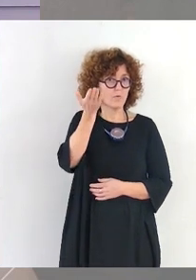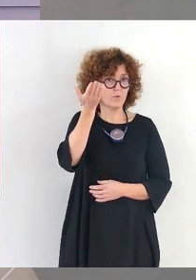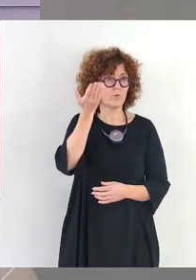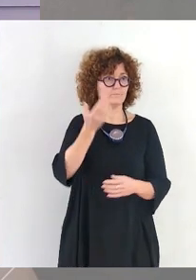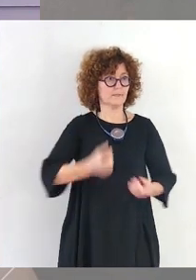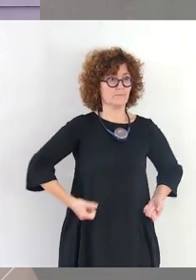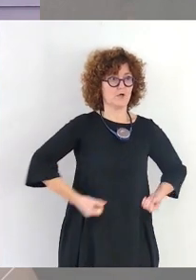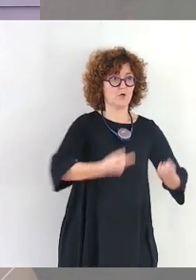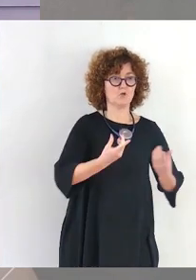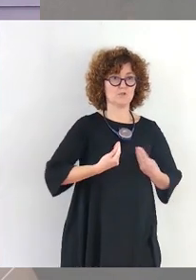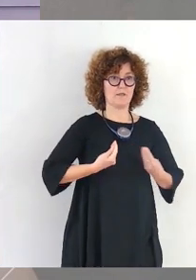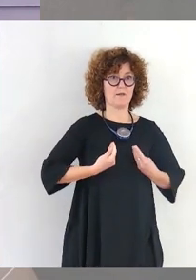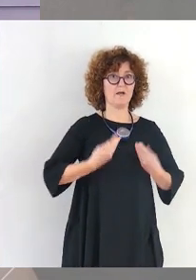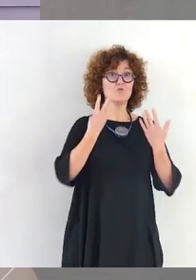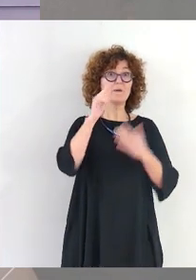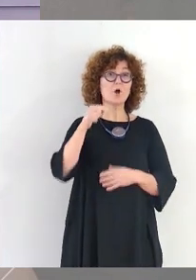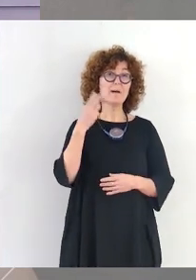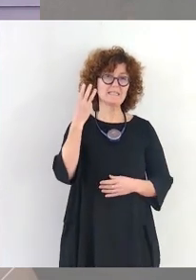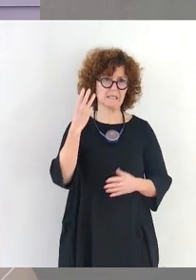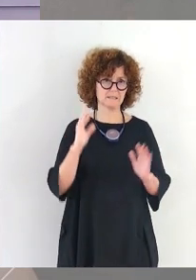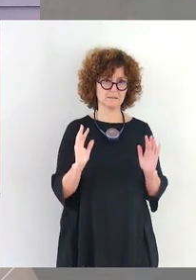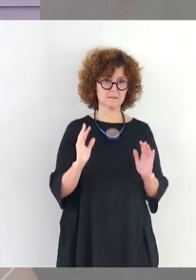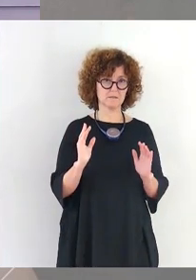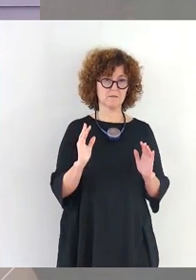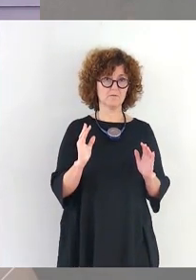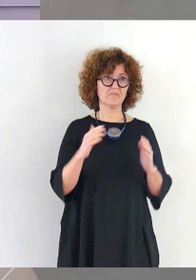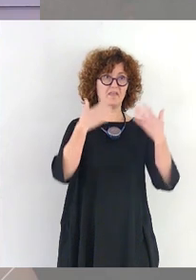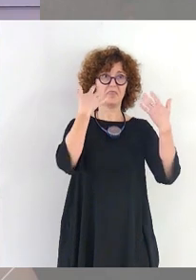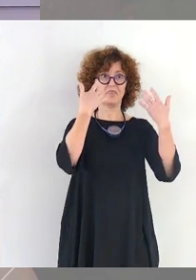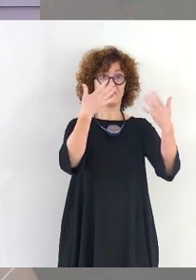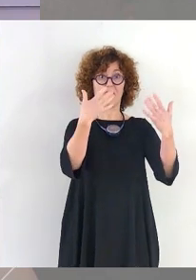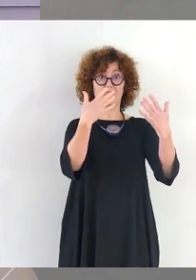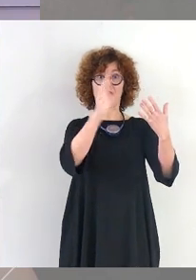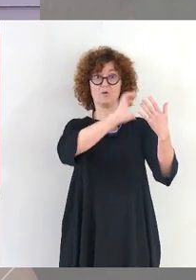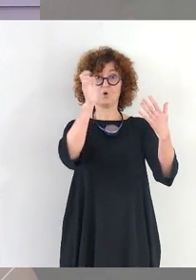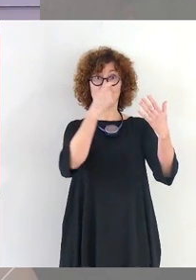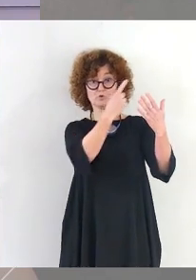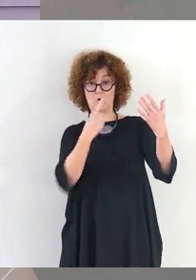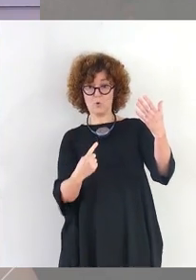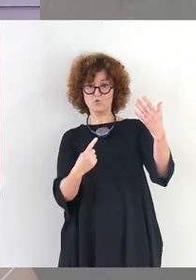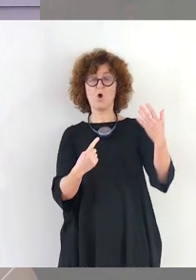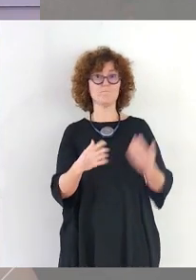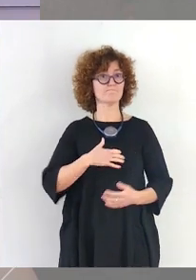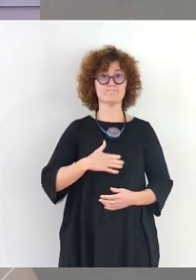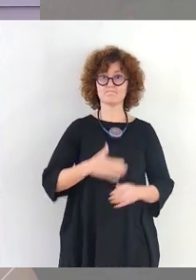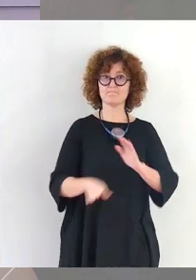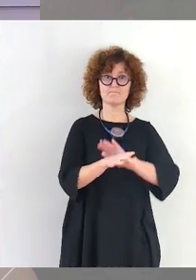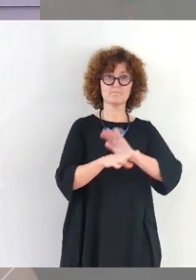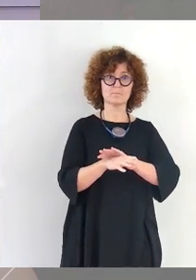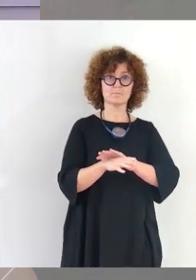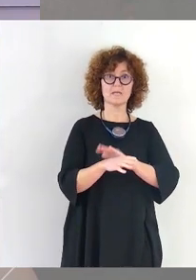vida no 9,3 que es casi uno de cada 10 europeos en compar con el 6,9 de